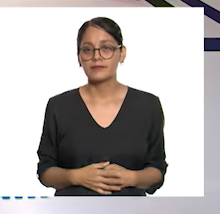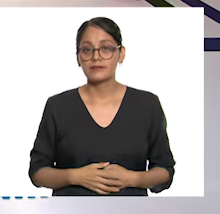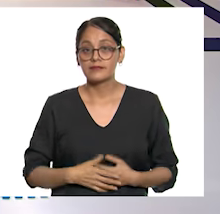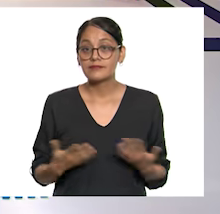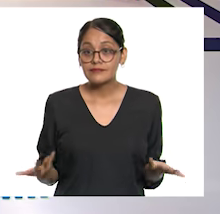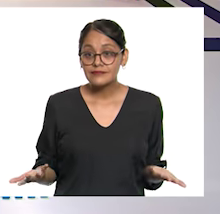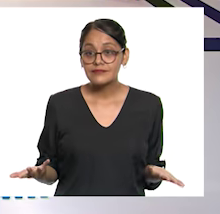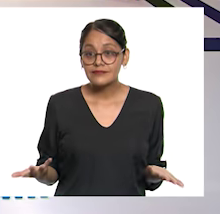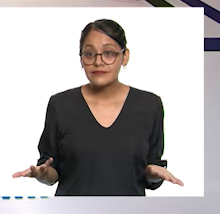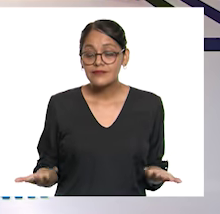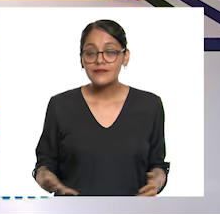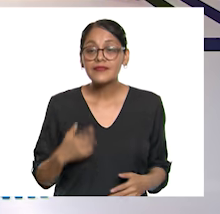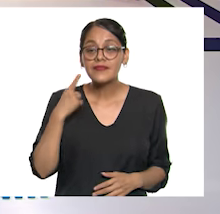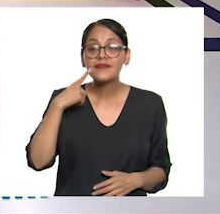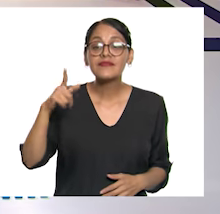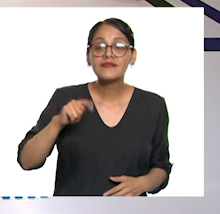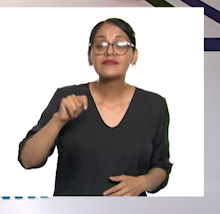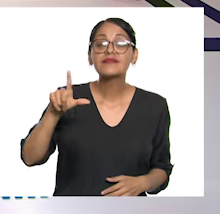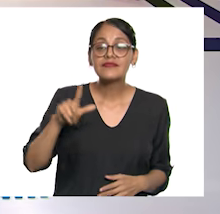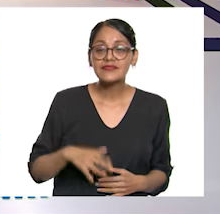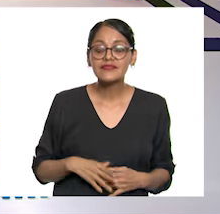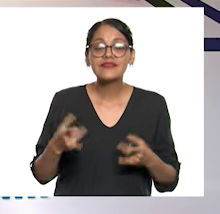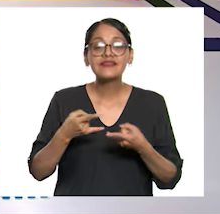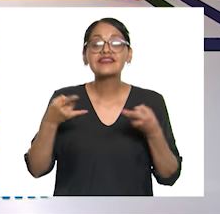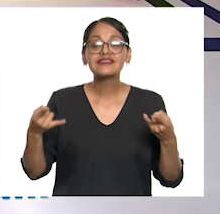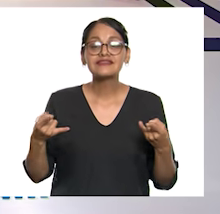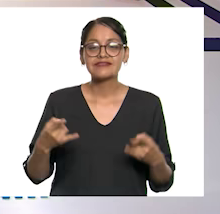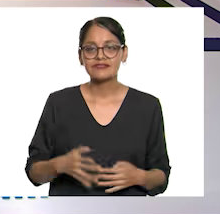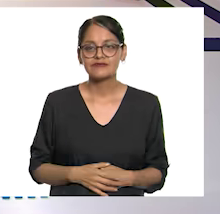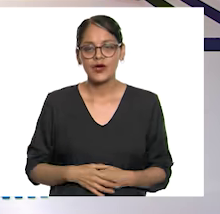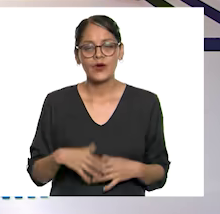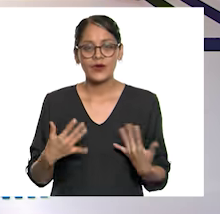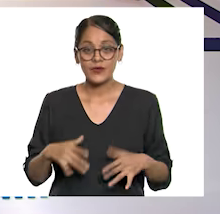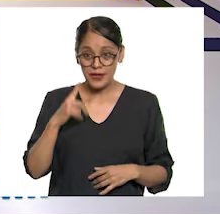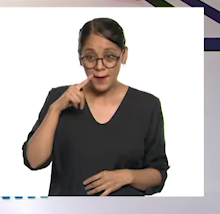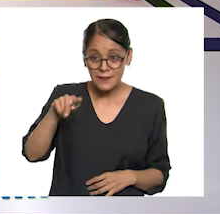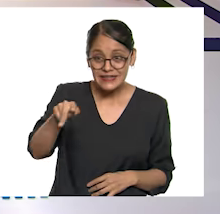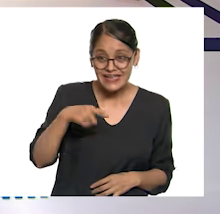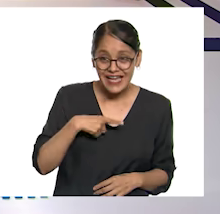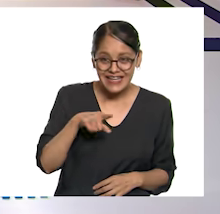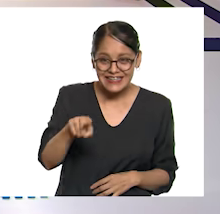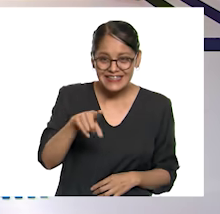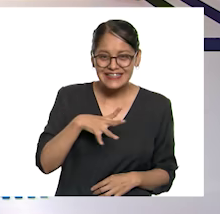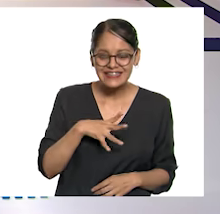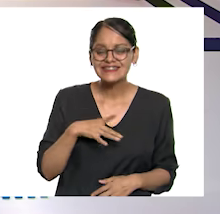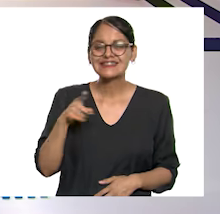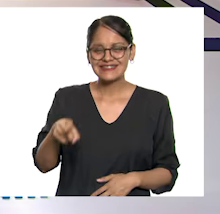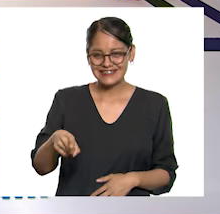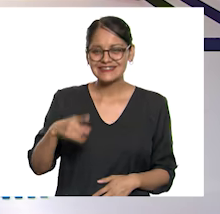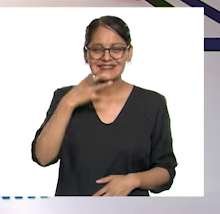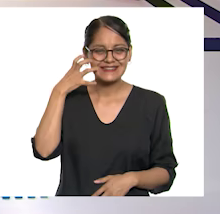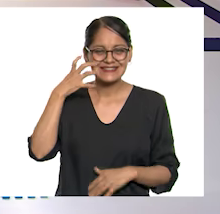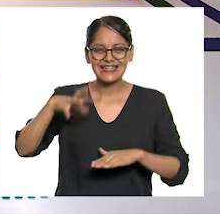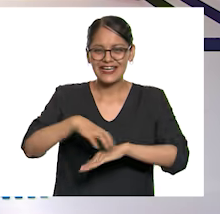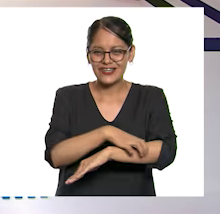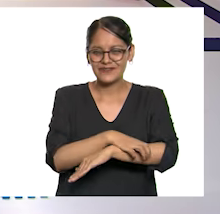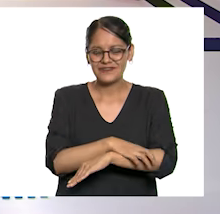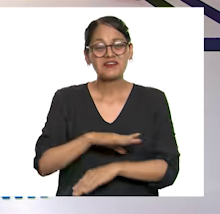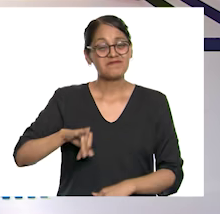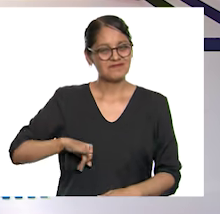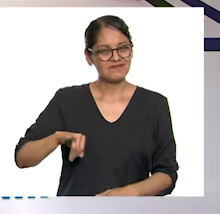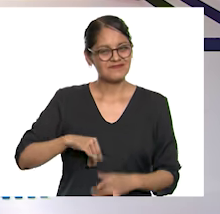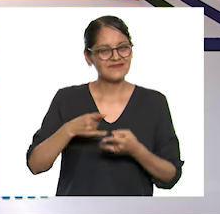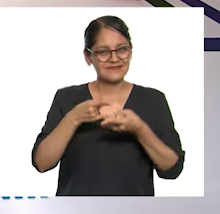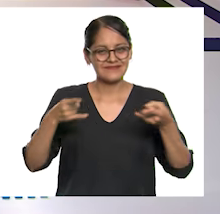¿Y qué tal? ¿Qué les pareció esta historia? Ali, ¿ya viste quién está aquí? ¡El gato con botas! ¡Qué interesante